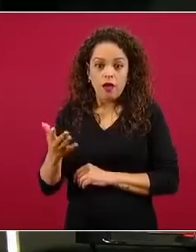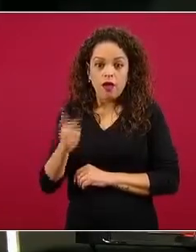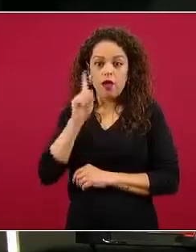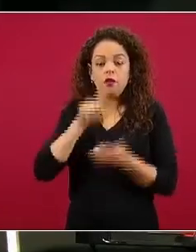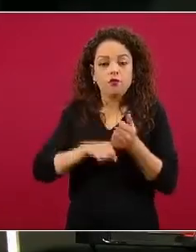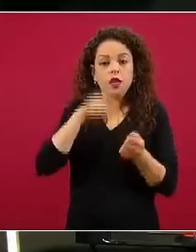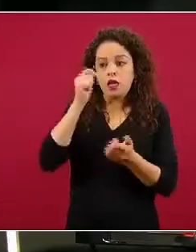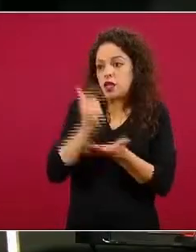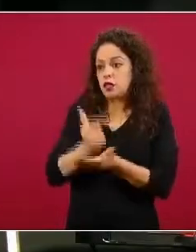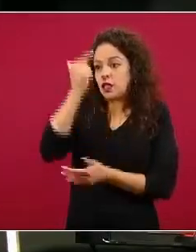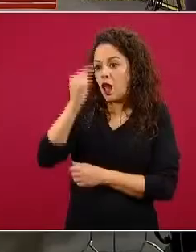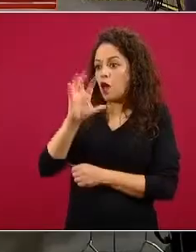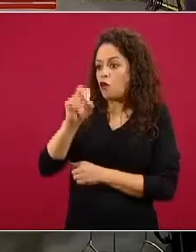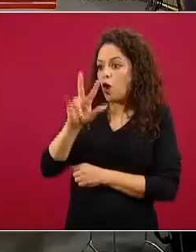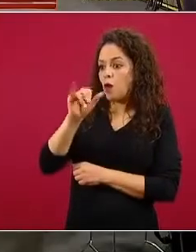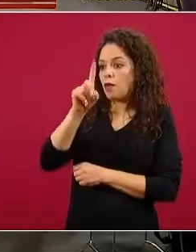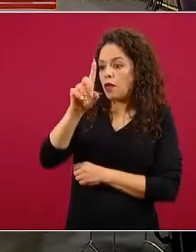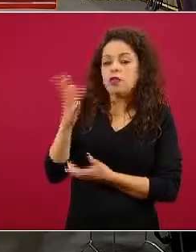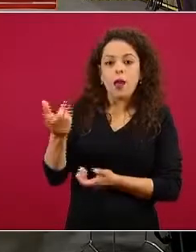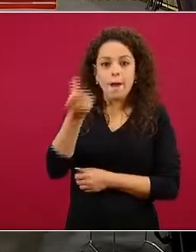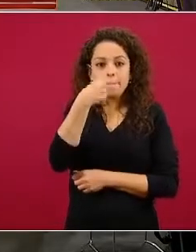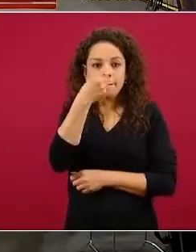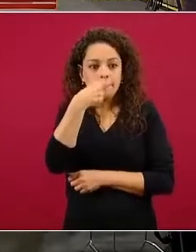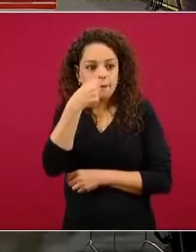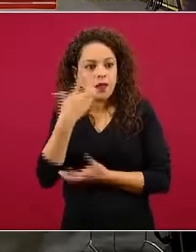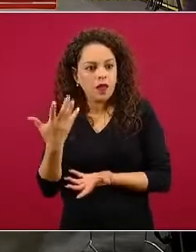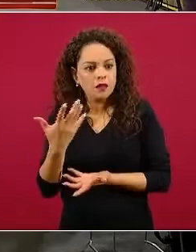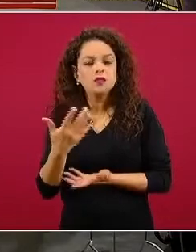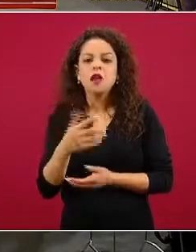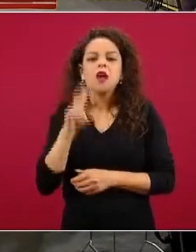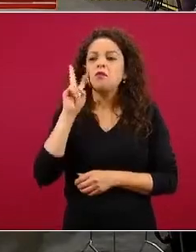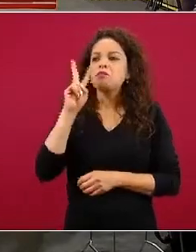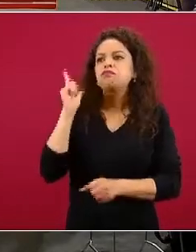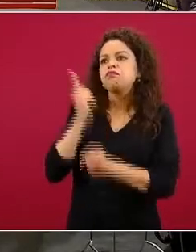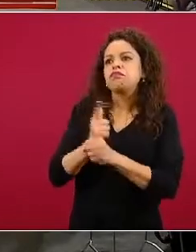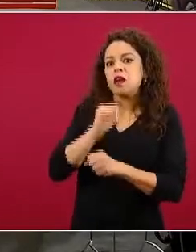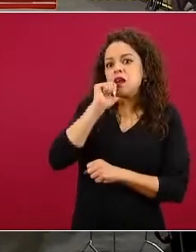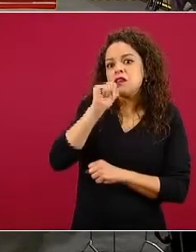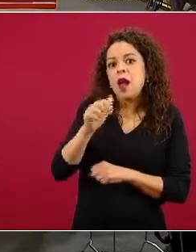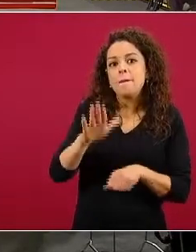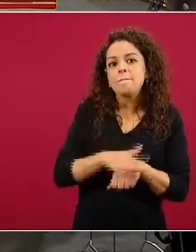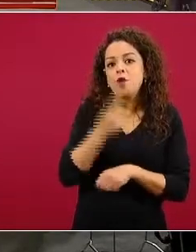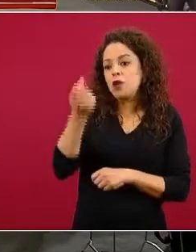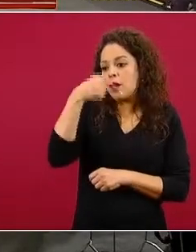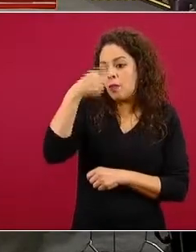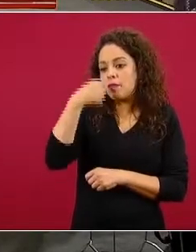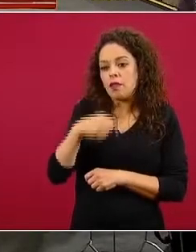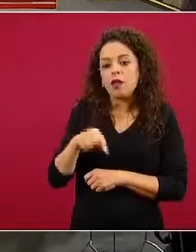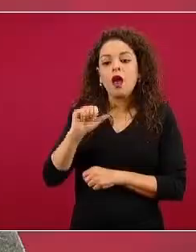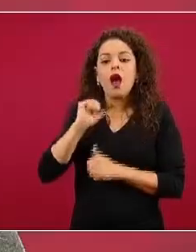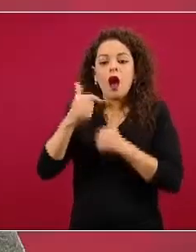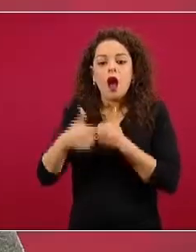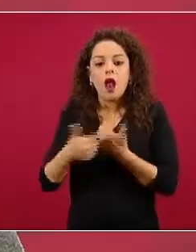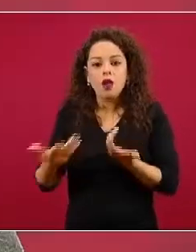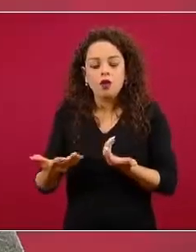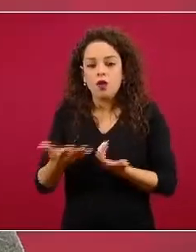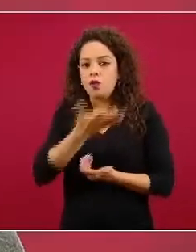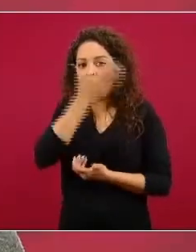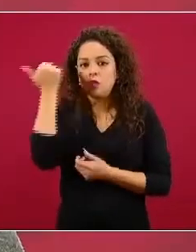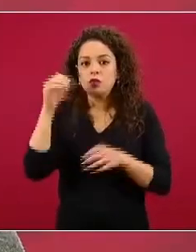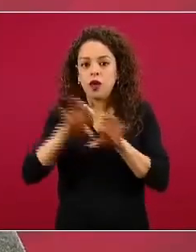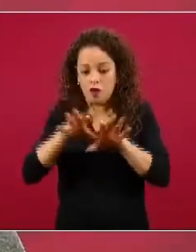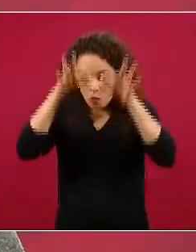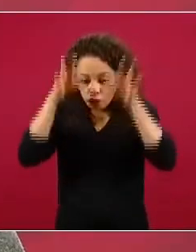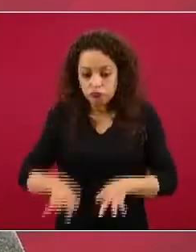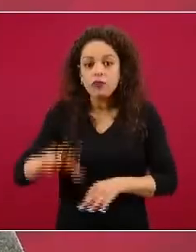por COVID. Gracias. Gracias, creo que es una reflexión útil, yo le voy a contestar. Vamos a analizar lo que usted está planteando, creo que es un